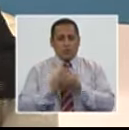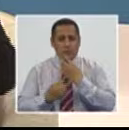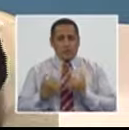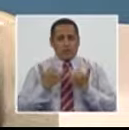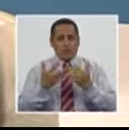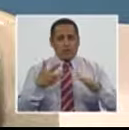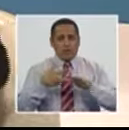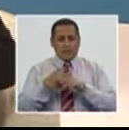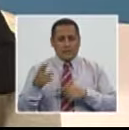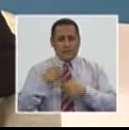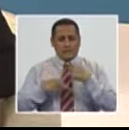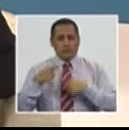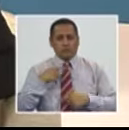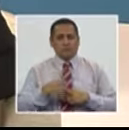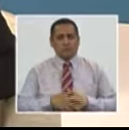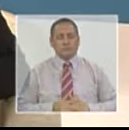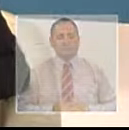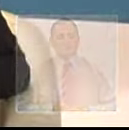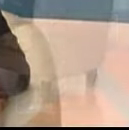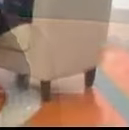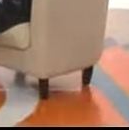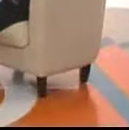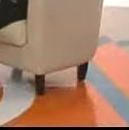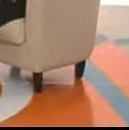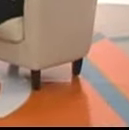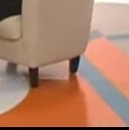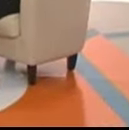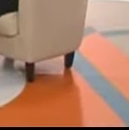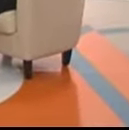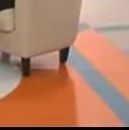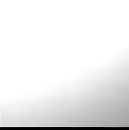del pueblo nos lo cuenta nos vamos a la pausa y regresamos en tus